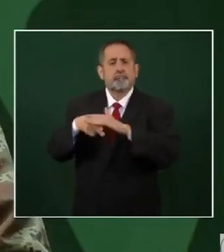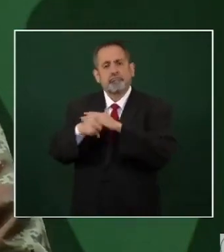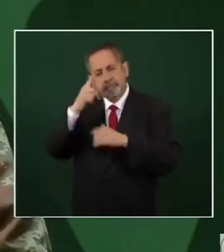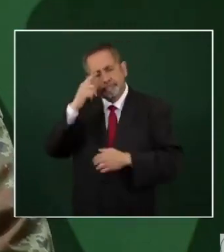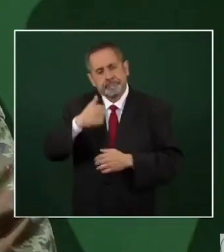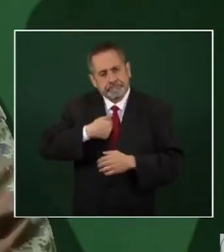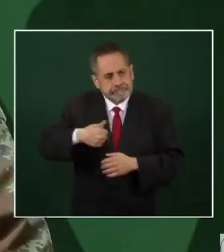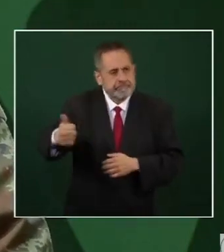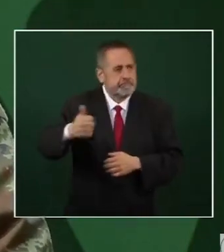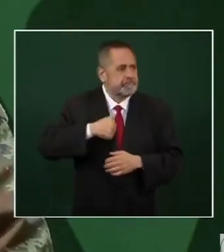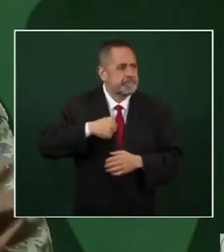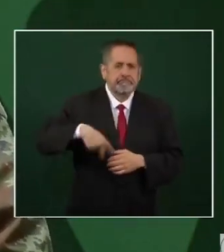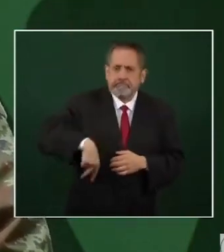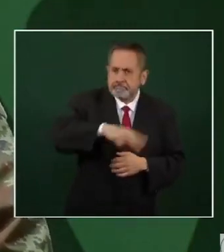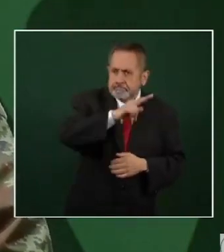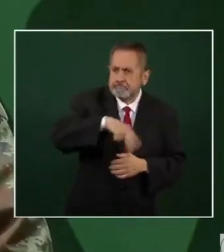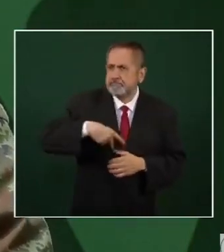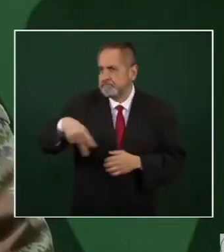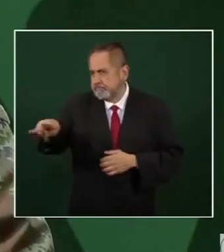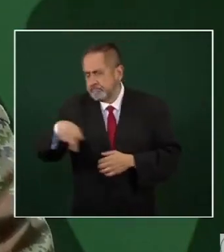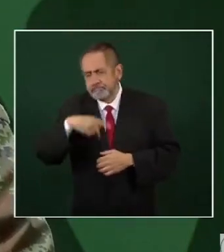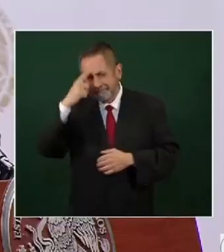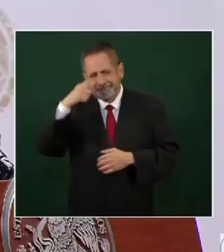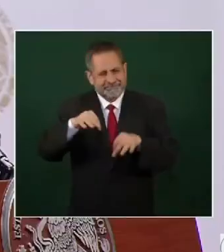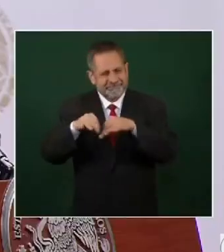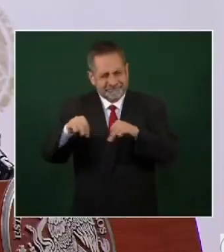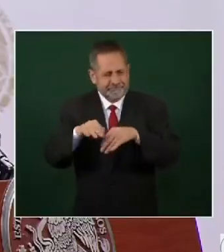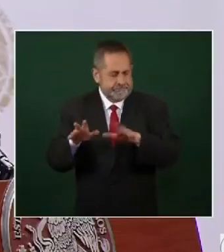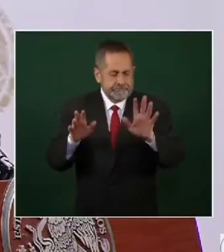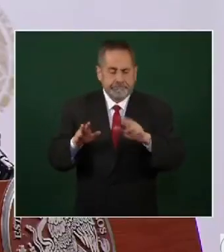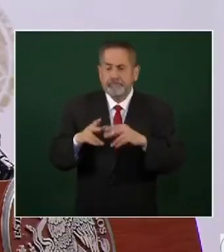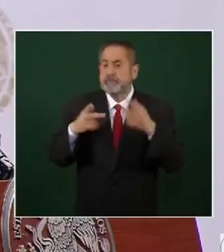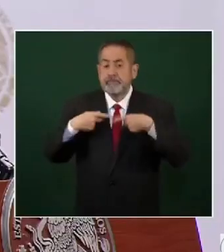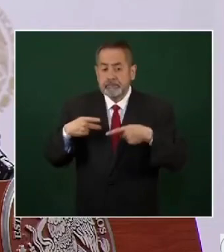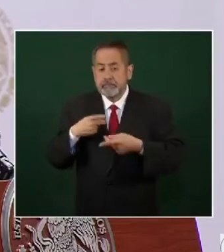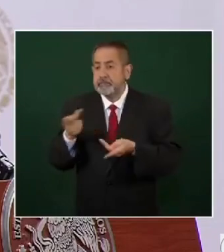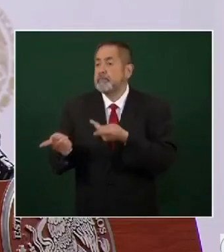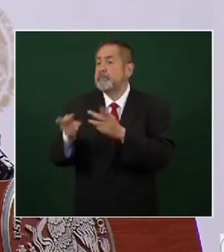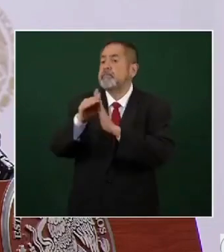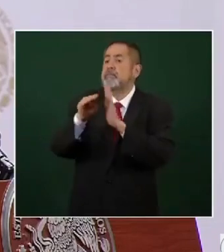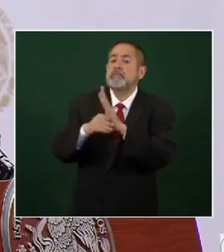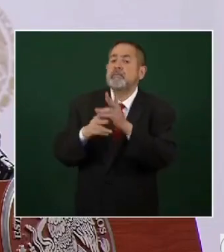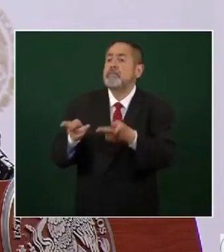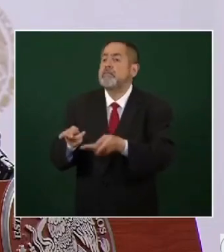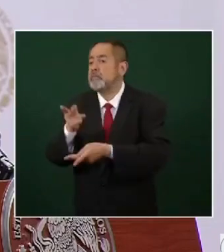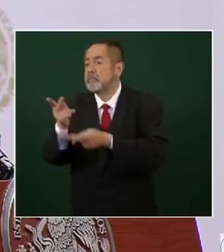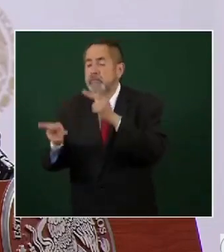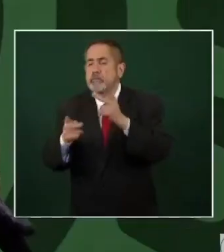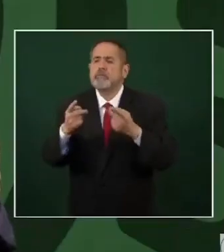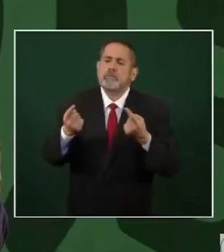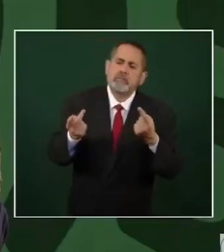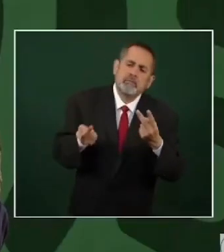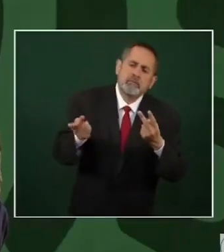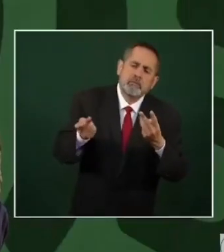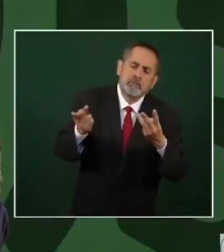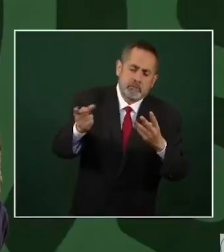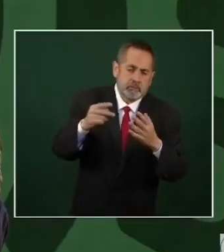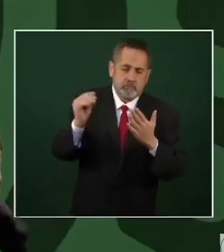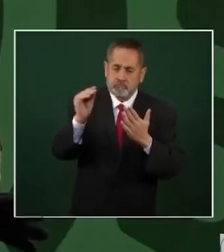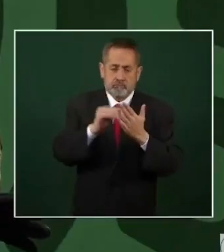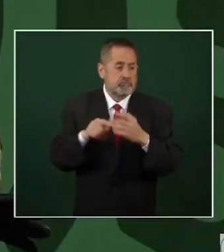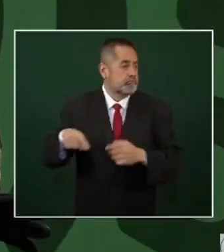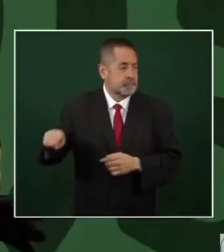trabajo, a laborar, y bueno, las personas que participaron en esta encuesta, pues